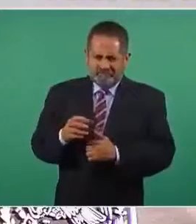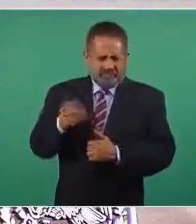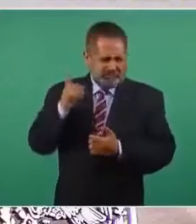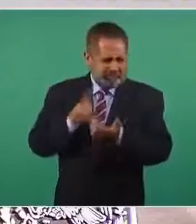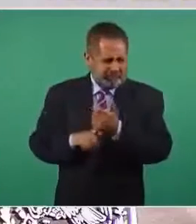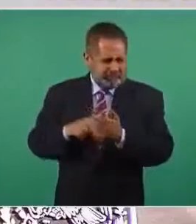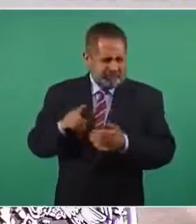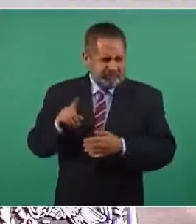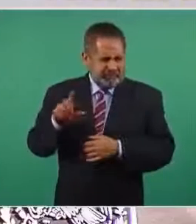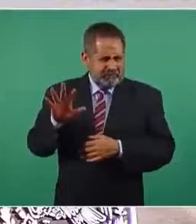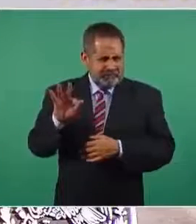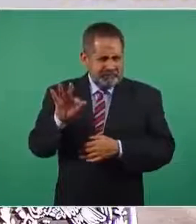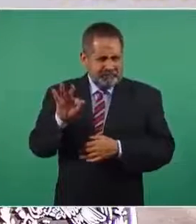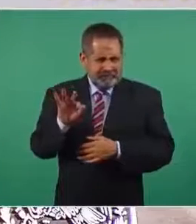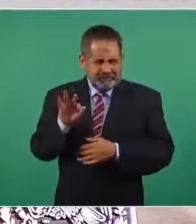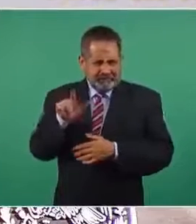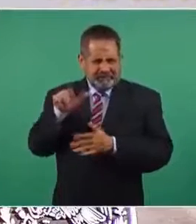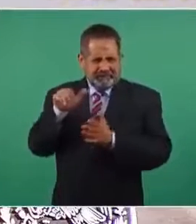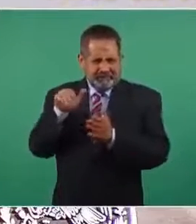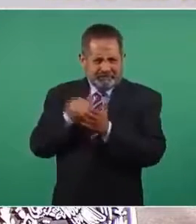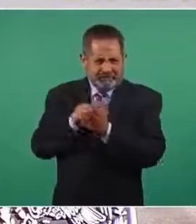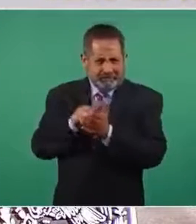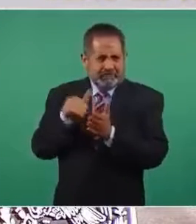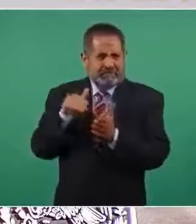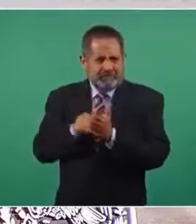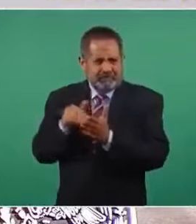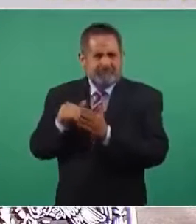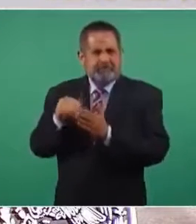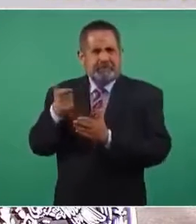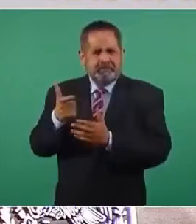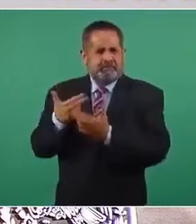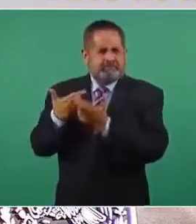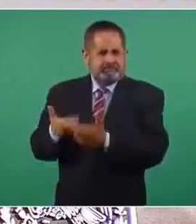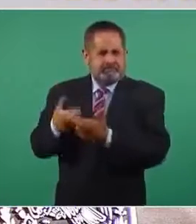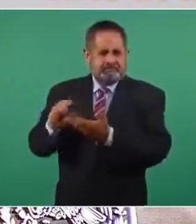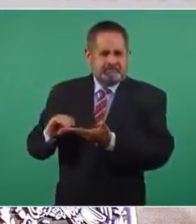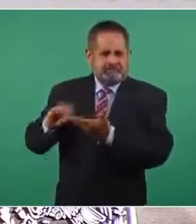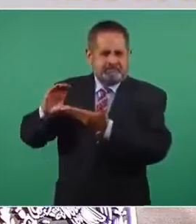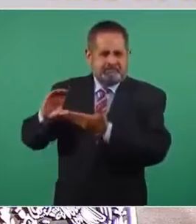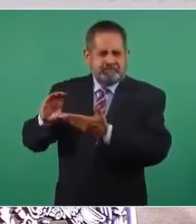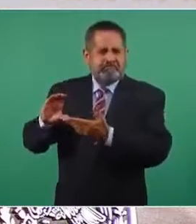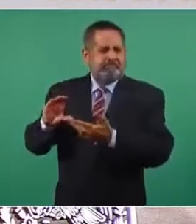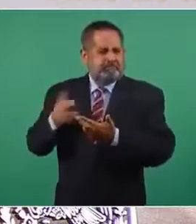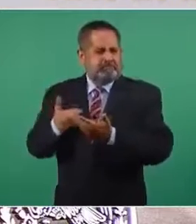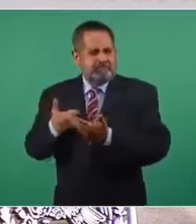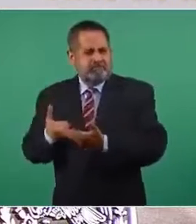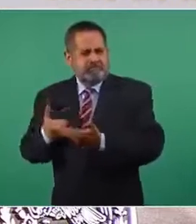Teníamos 47 mil millones de pesos de reserva.